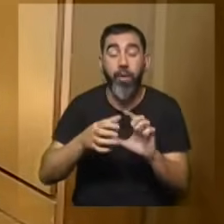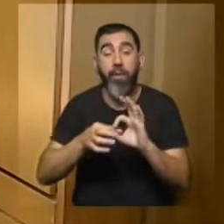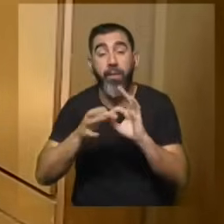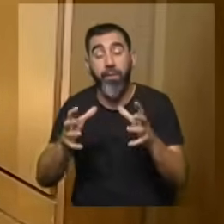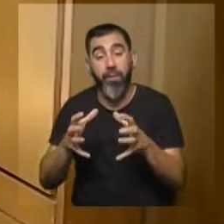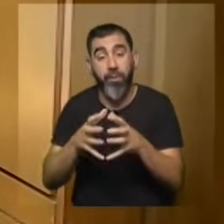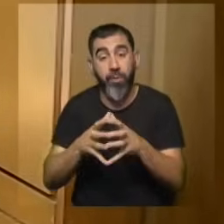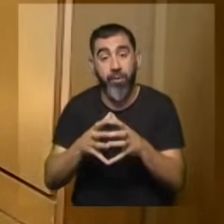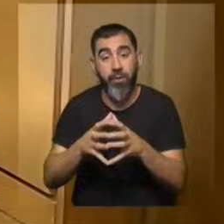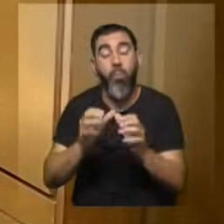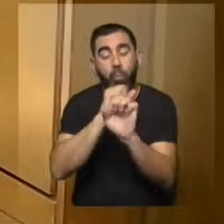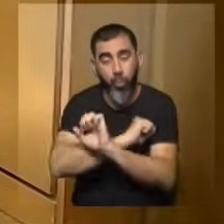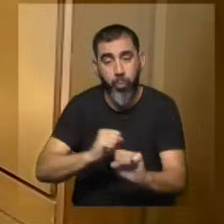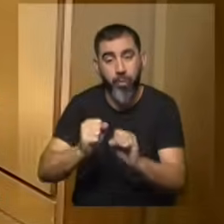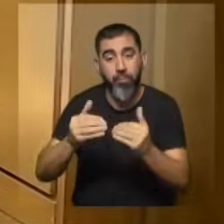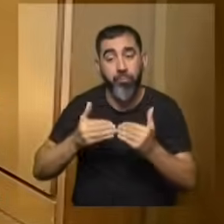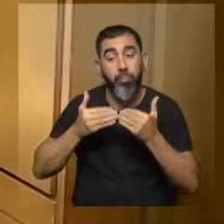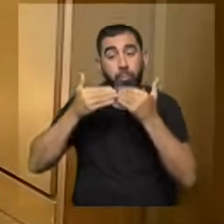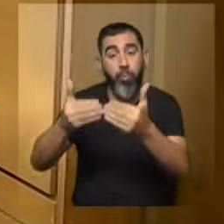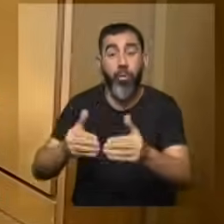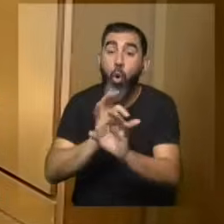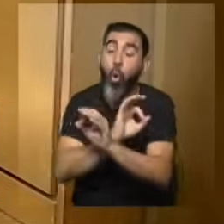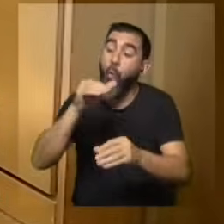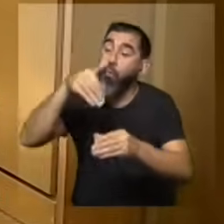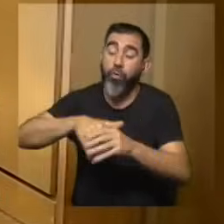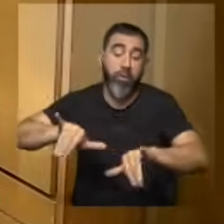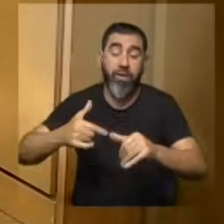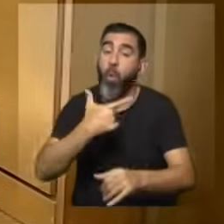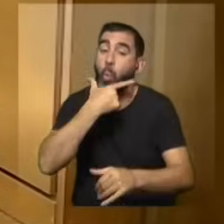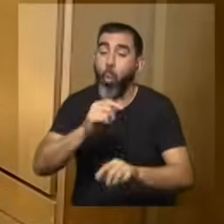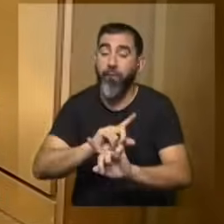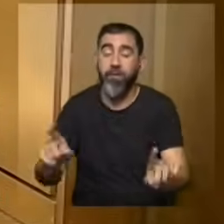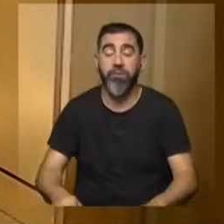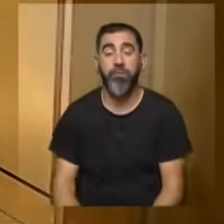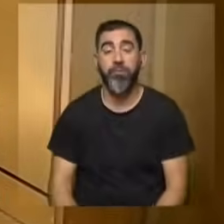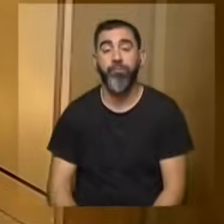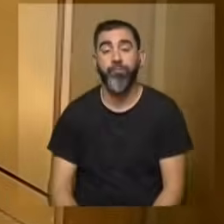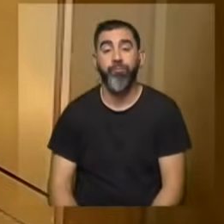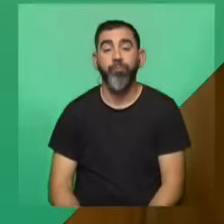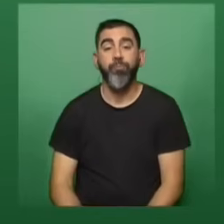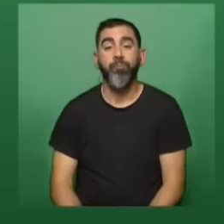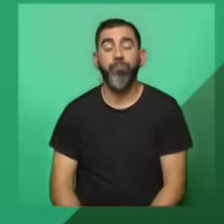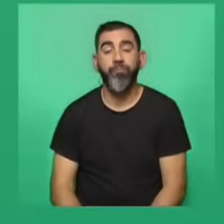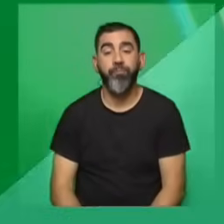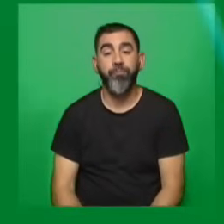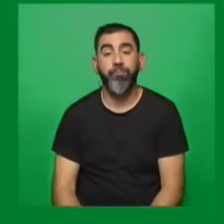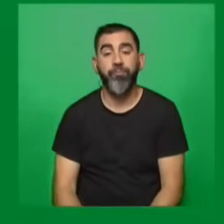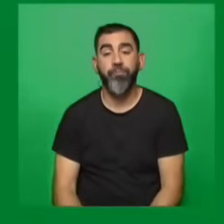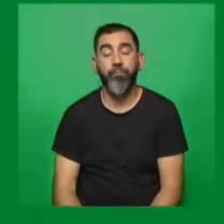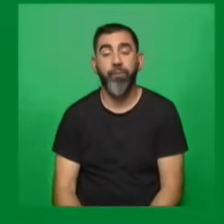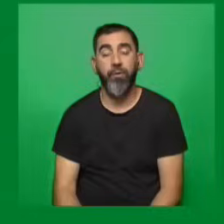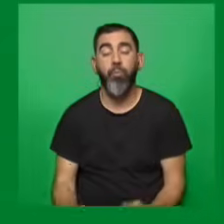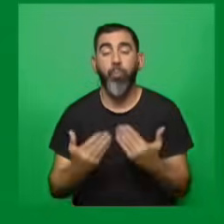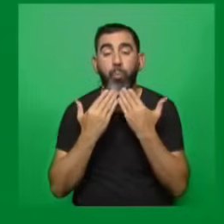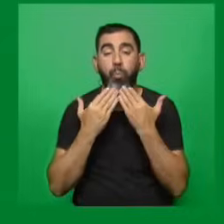independiente accedan a posponer esto que si no se votará ya el jueves en Comisión muy